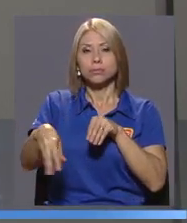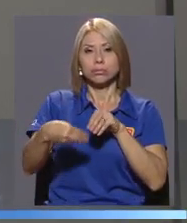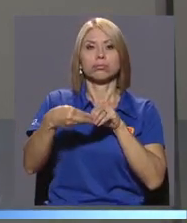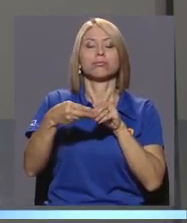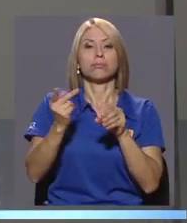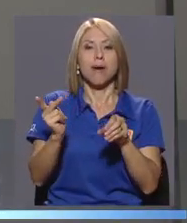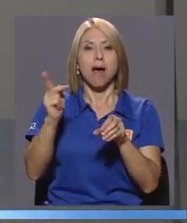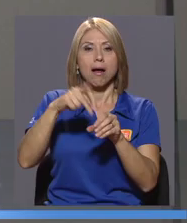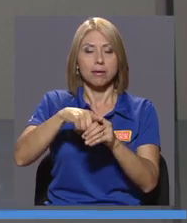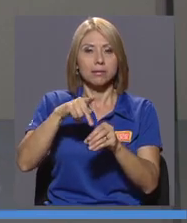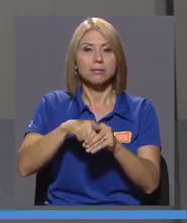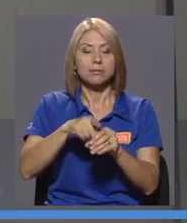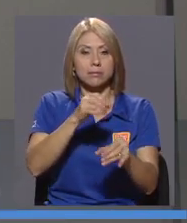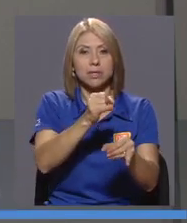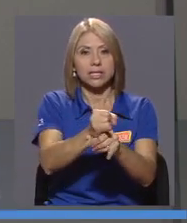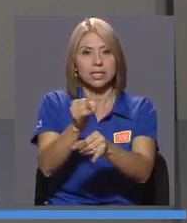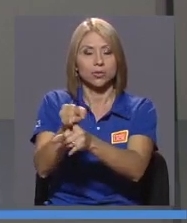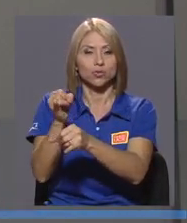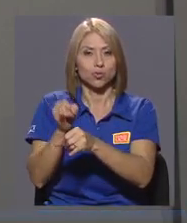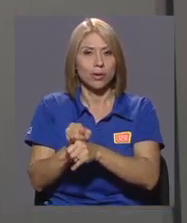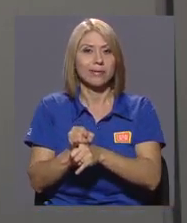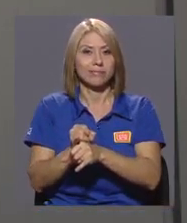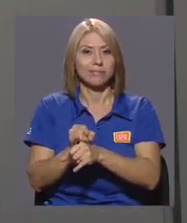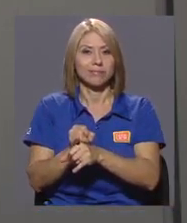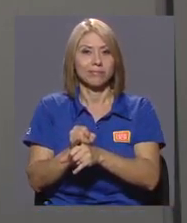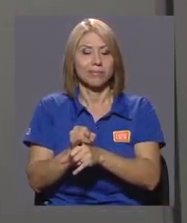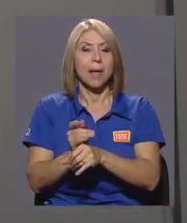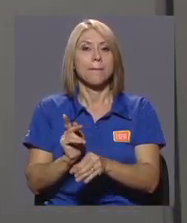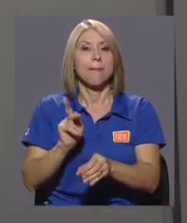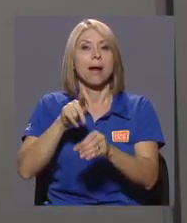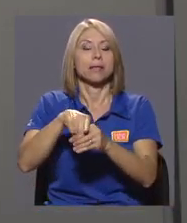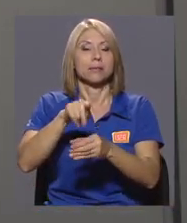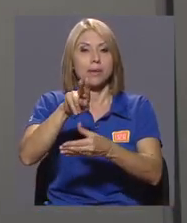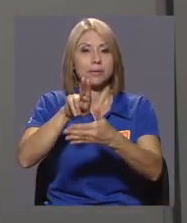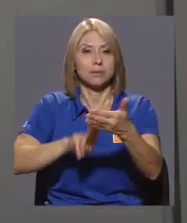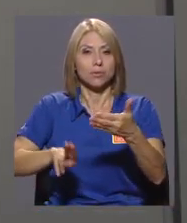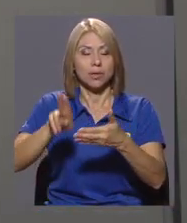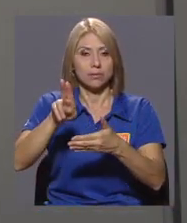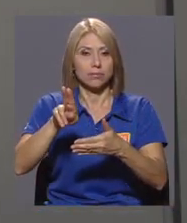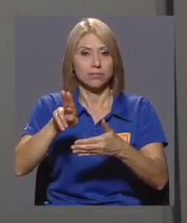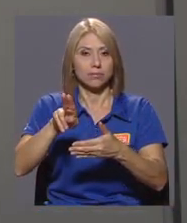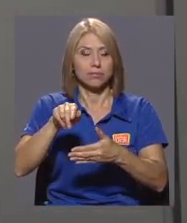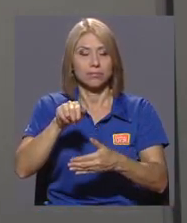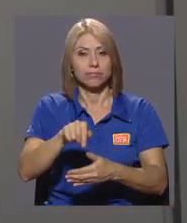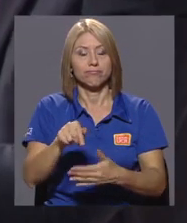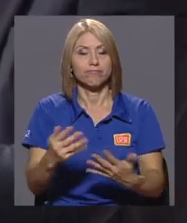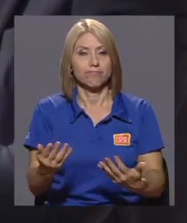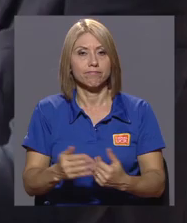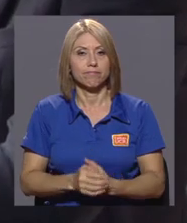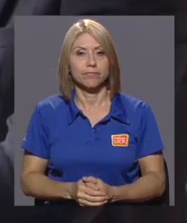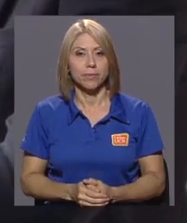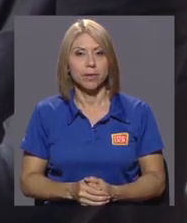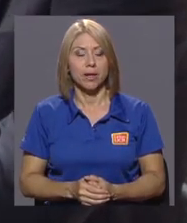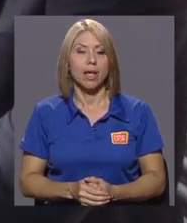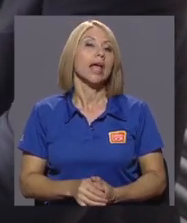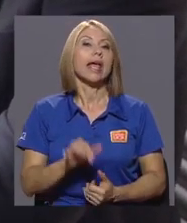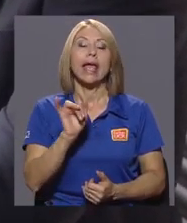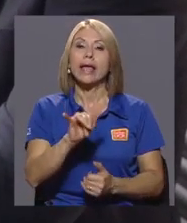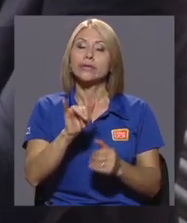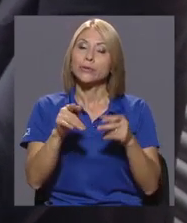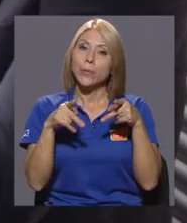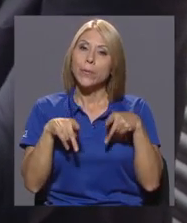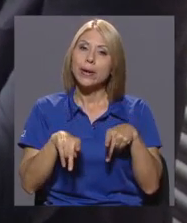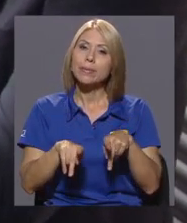participación institucional, la participación de la academia ahora en esta iniciativa. Y esto entonces nos